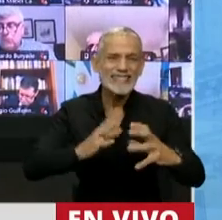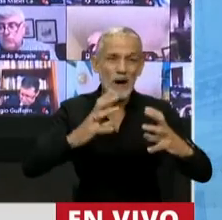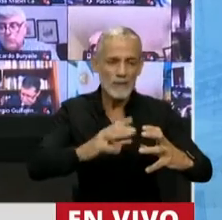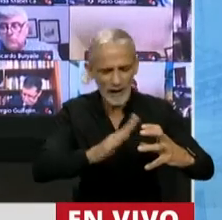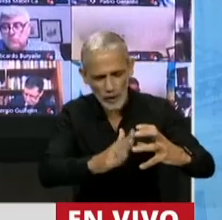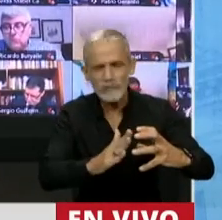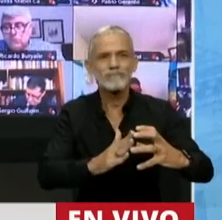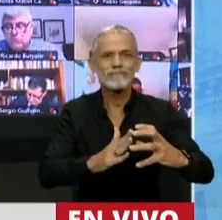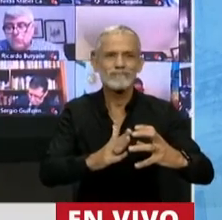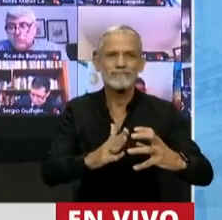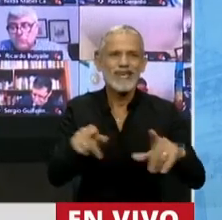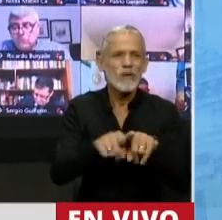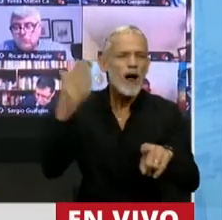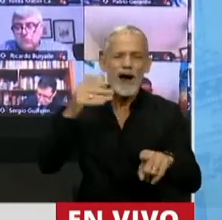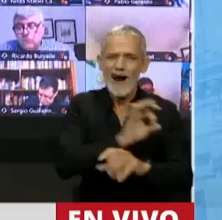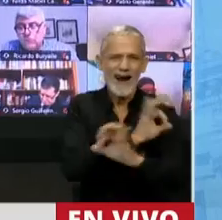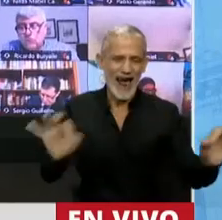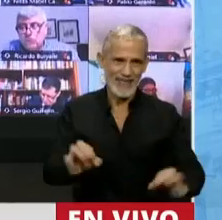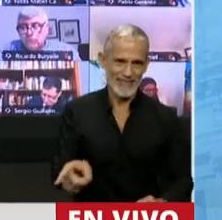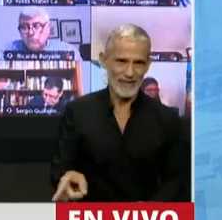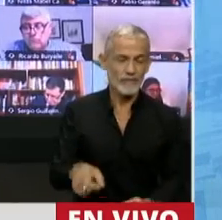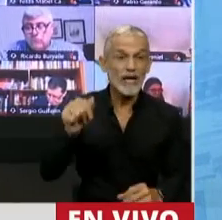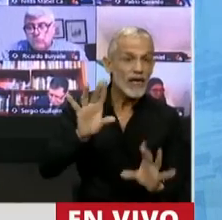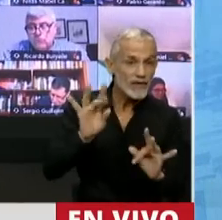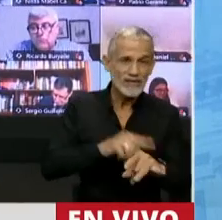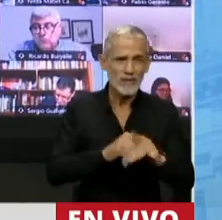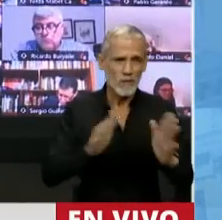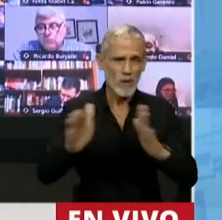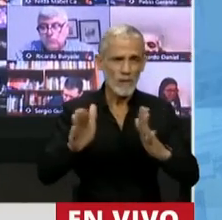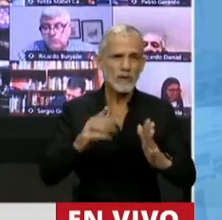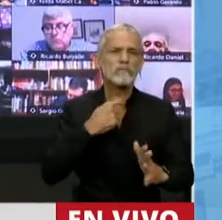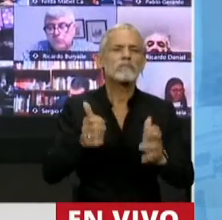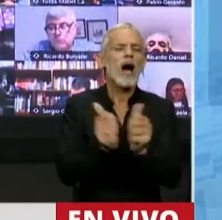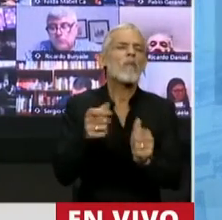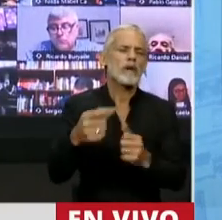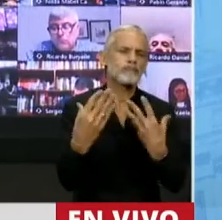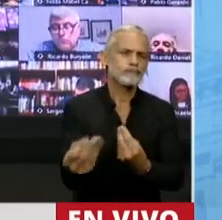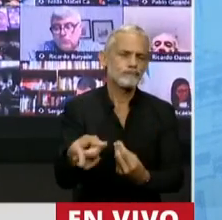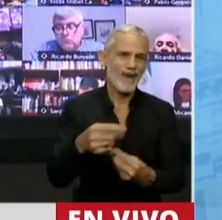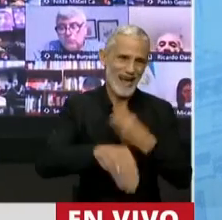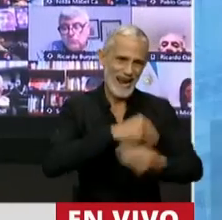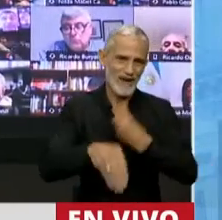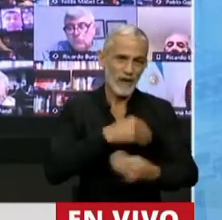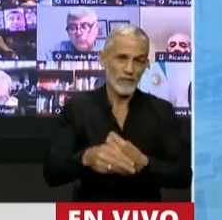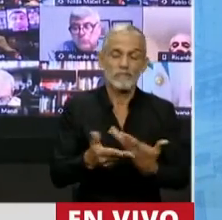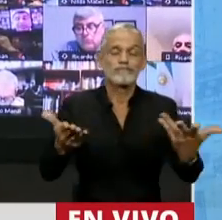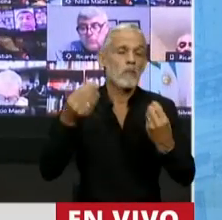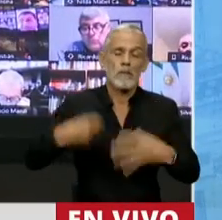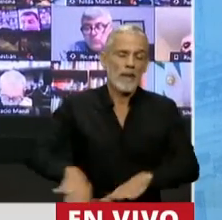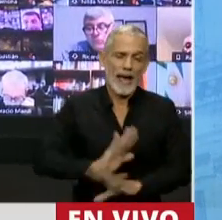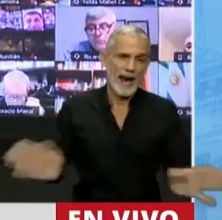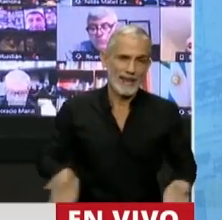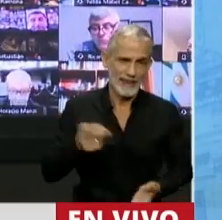hizo jamás. En este difícil momento queremos acompañar a la familia por esta irreparable